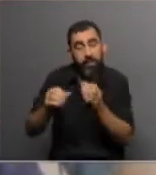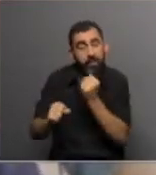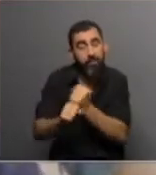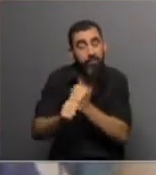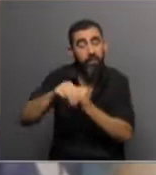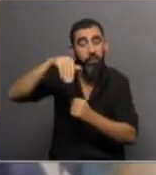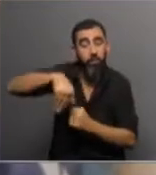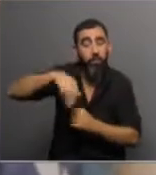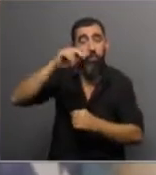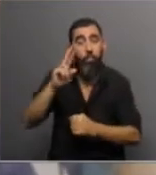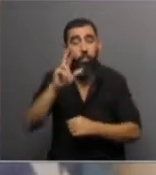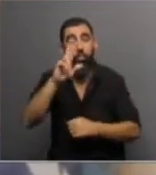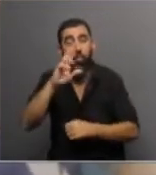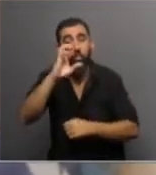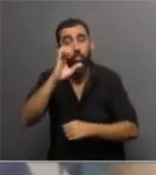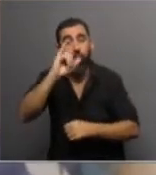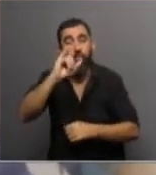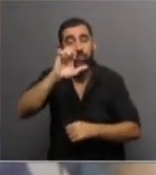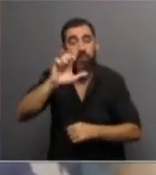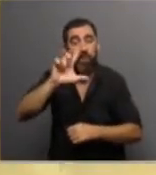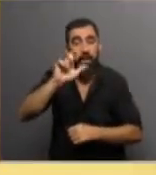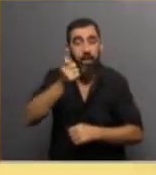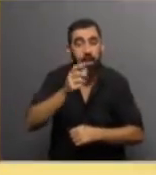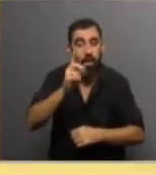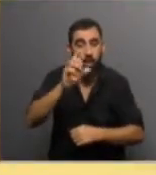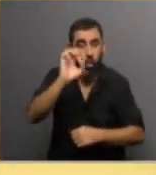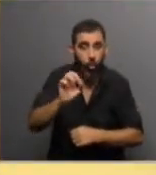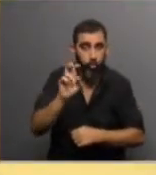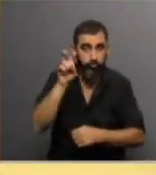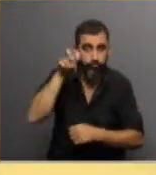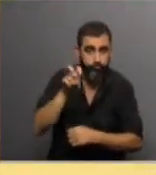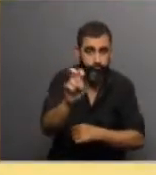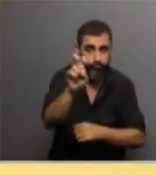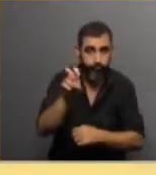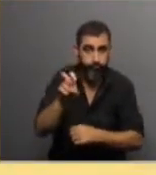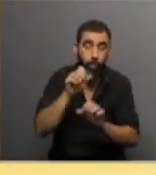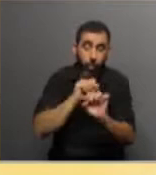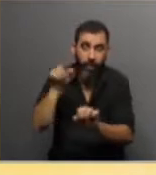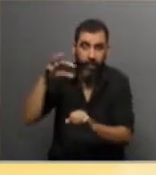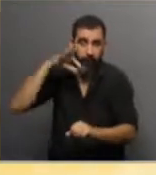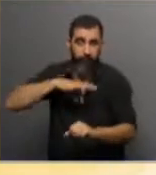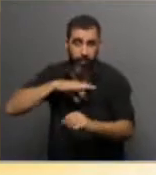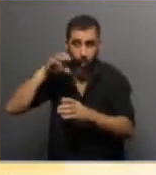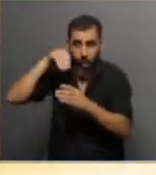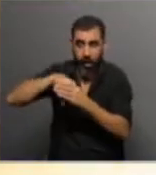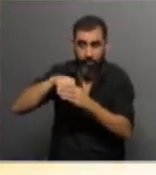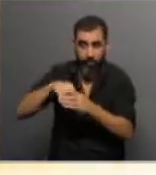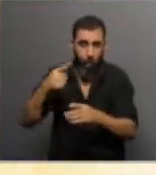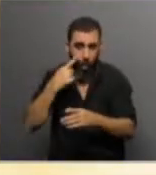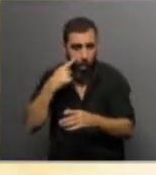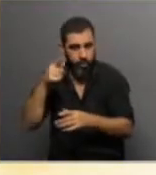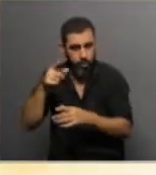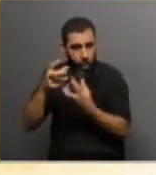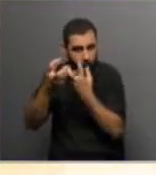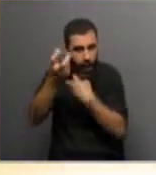En murciélagos como posibles reservorios virales y bueno, conociendo la importancia de estos